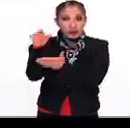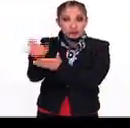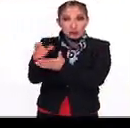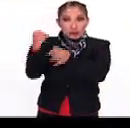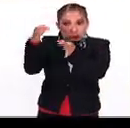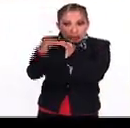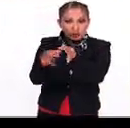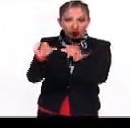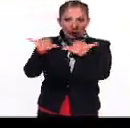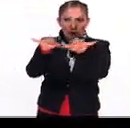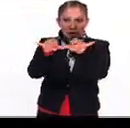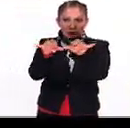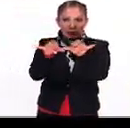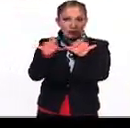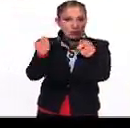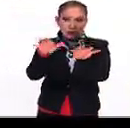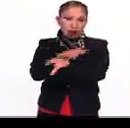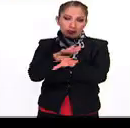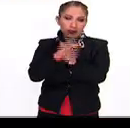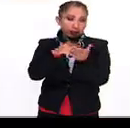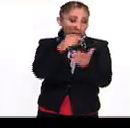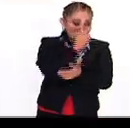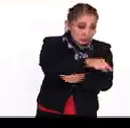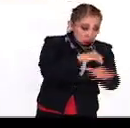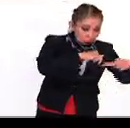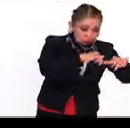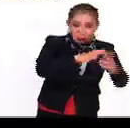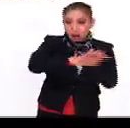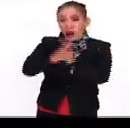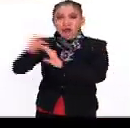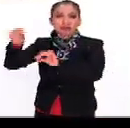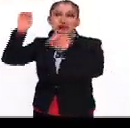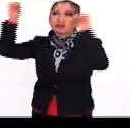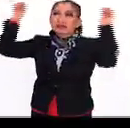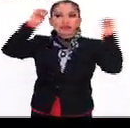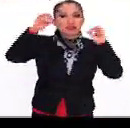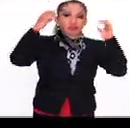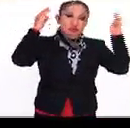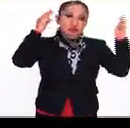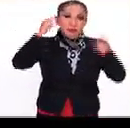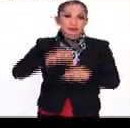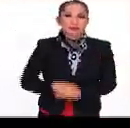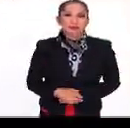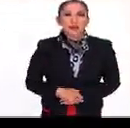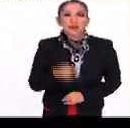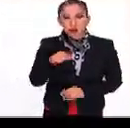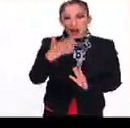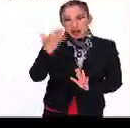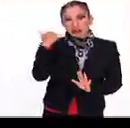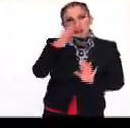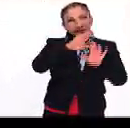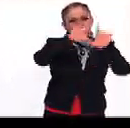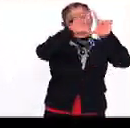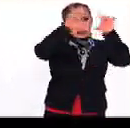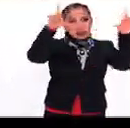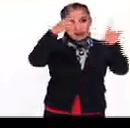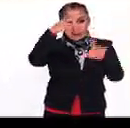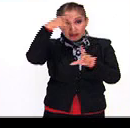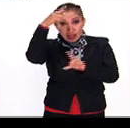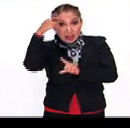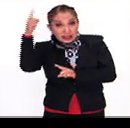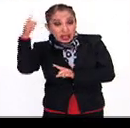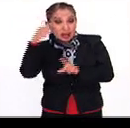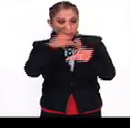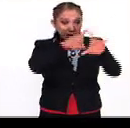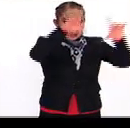variaciones del proyecto al hecho. Tú nos decías en la zona de los tapices que no fue fácil